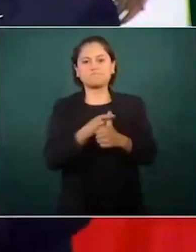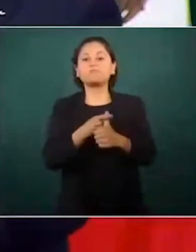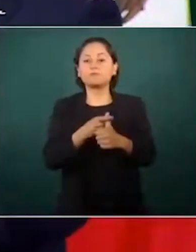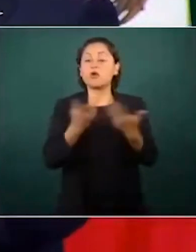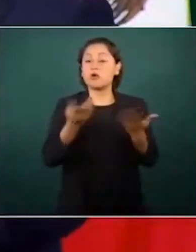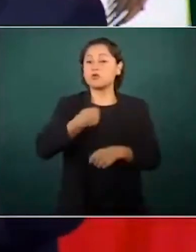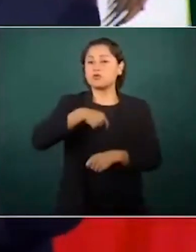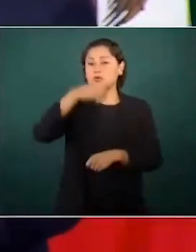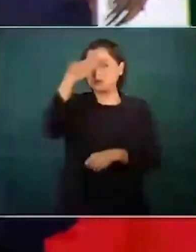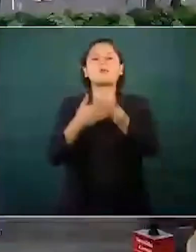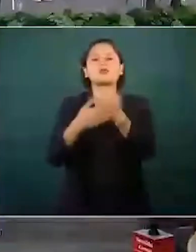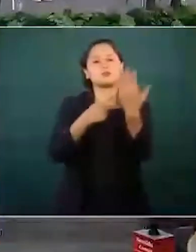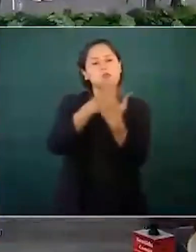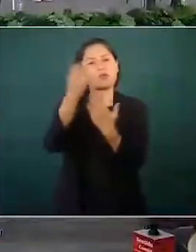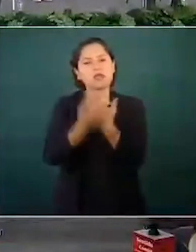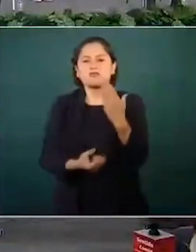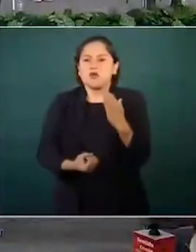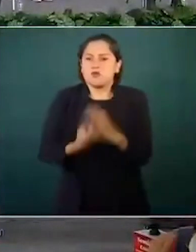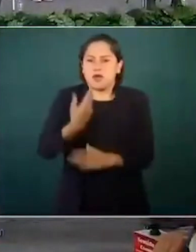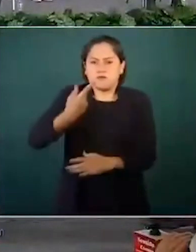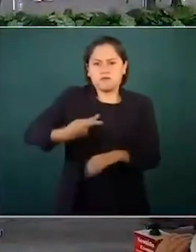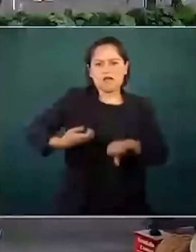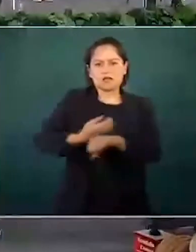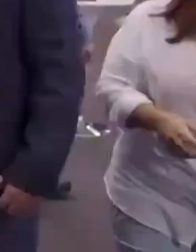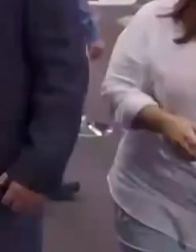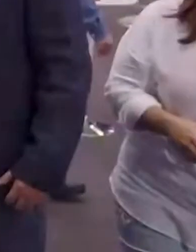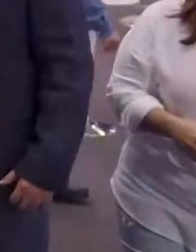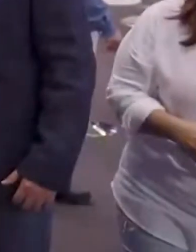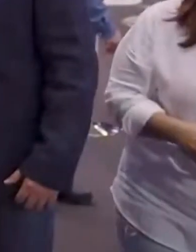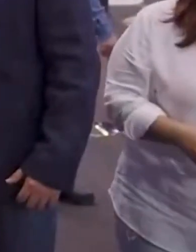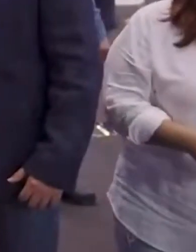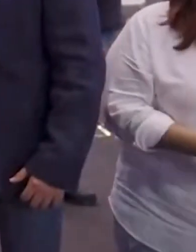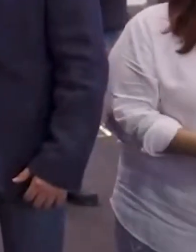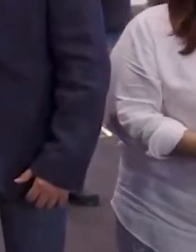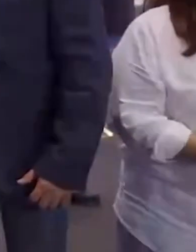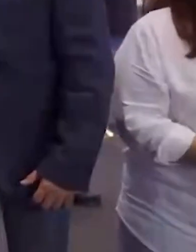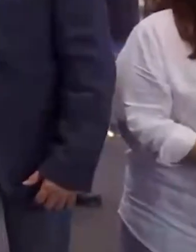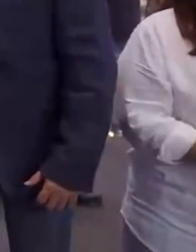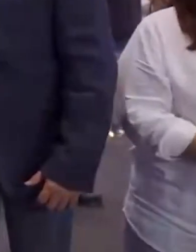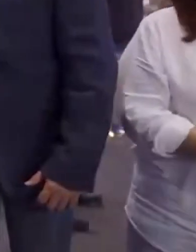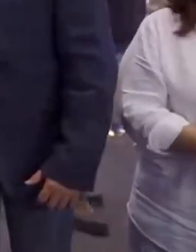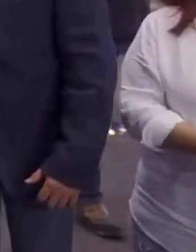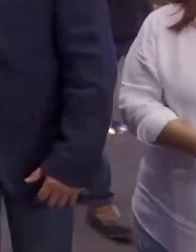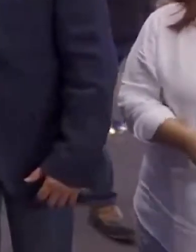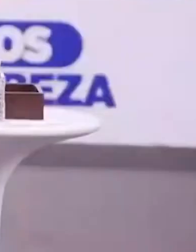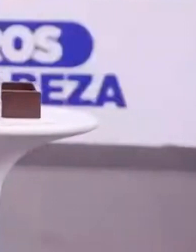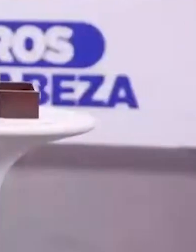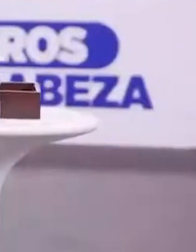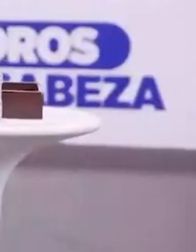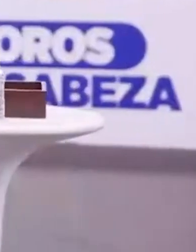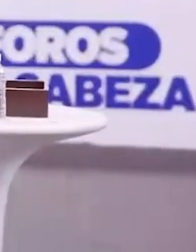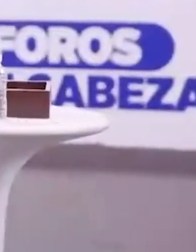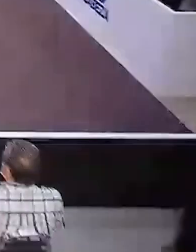bien decías, Jorge Armando, un rechazo a todos estos actos de corrupción, de extorsión, de utilización de